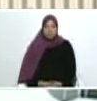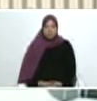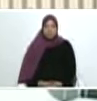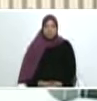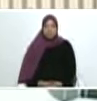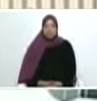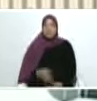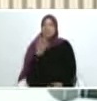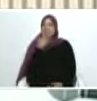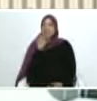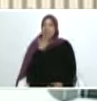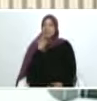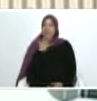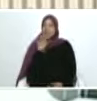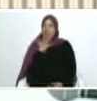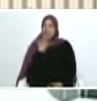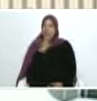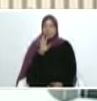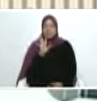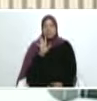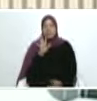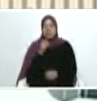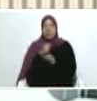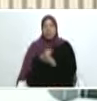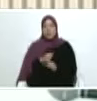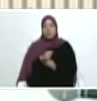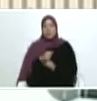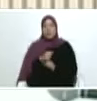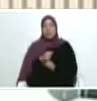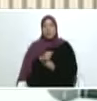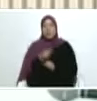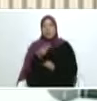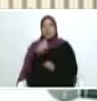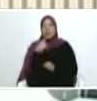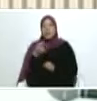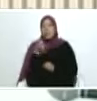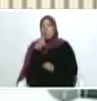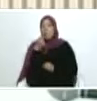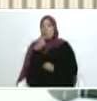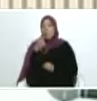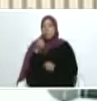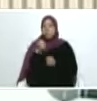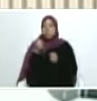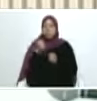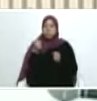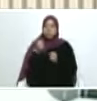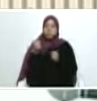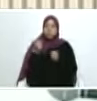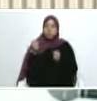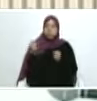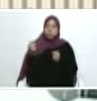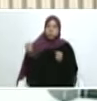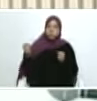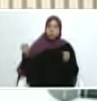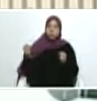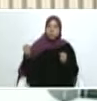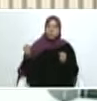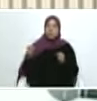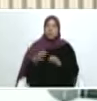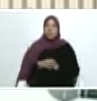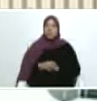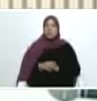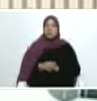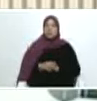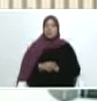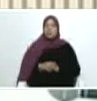No, hay un dicho que no es ese. Hay uno que dice lo que no mata, engorda, y la gente come. No, hay